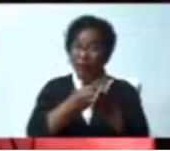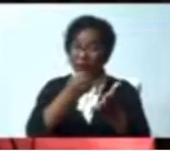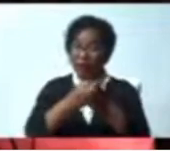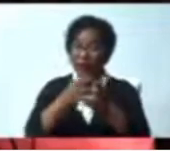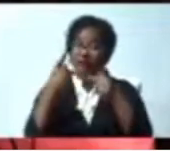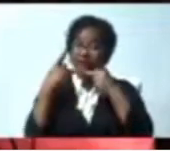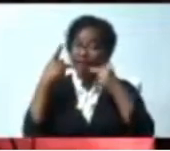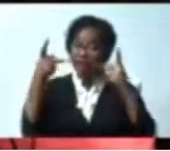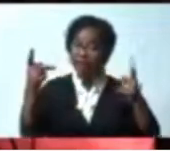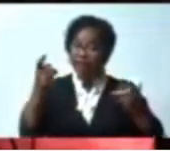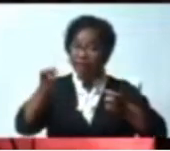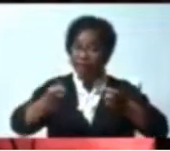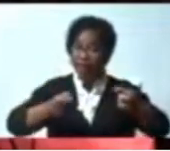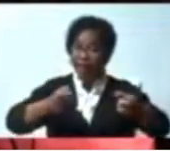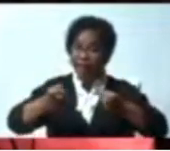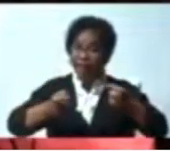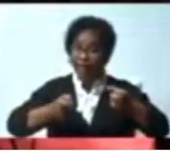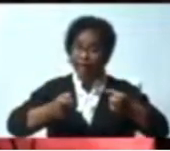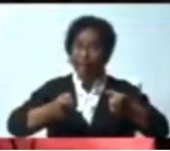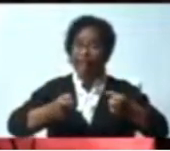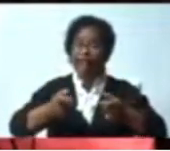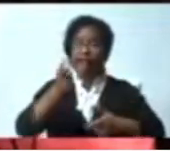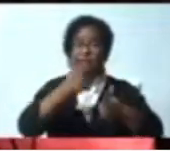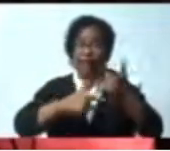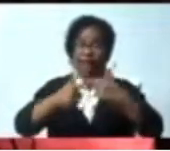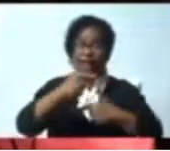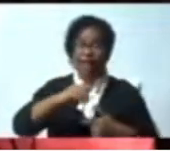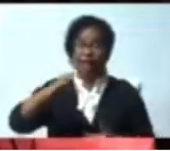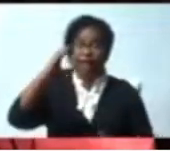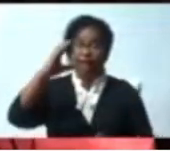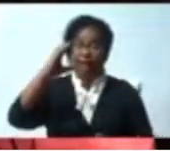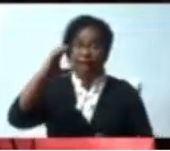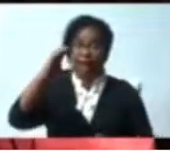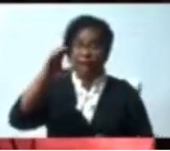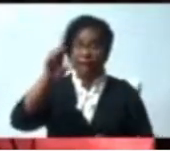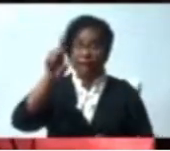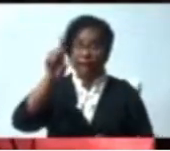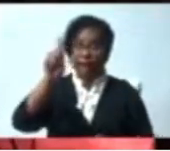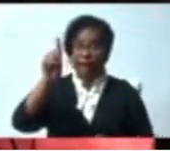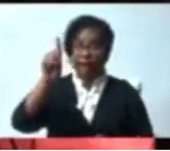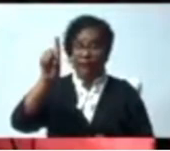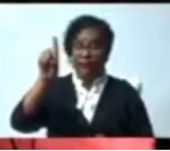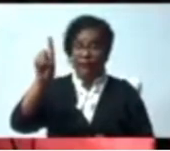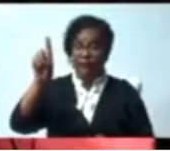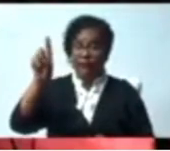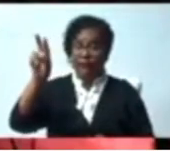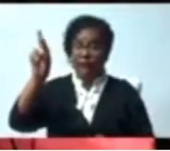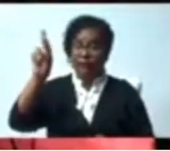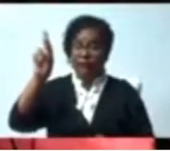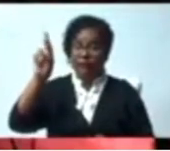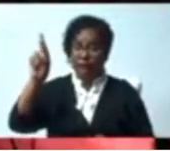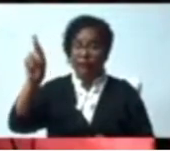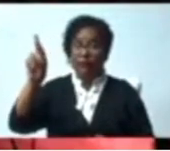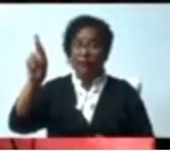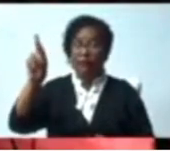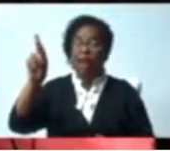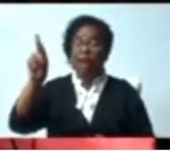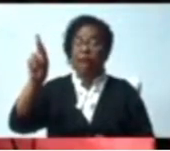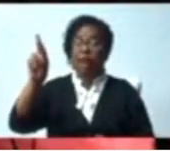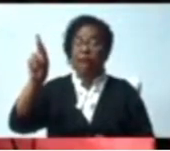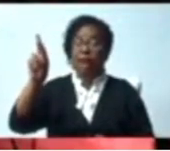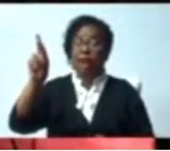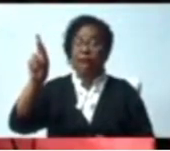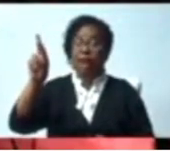especial en lo que es los números y la finanza, debe